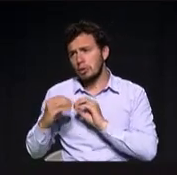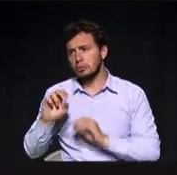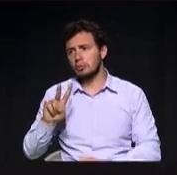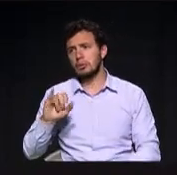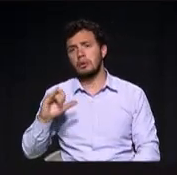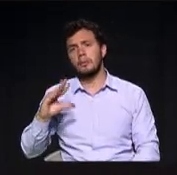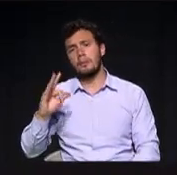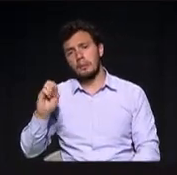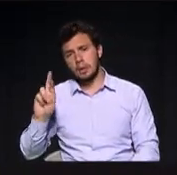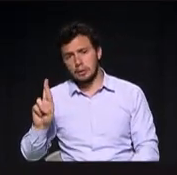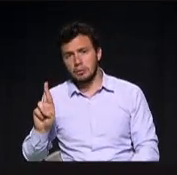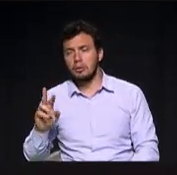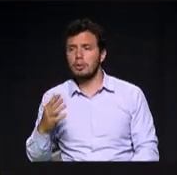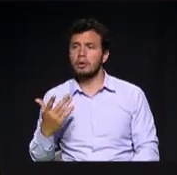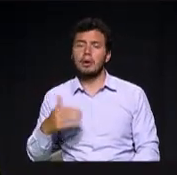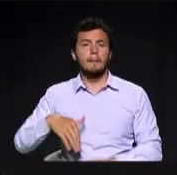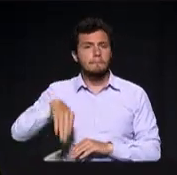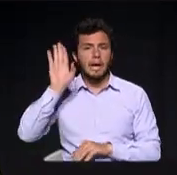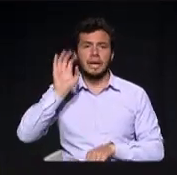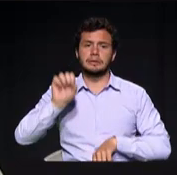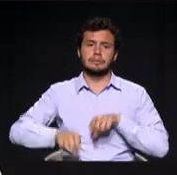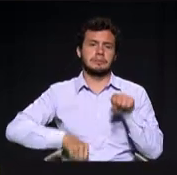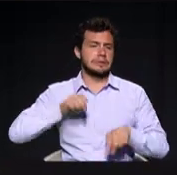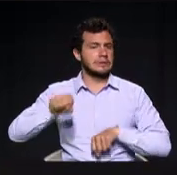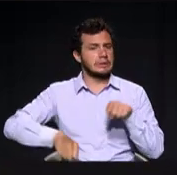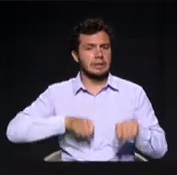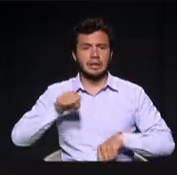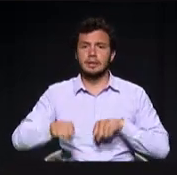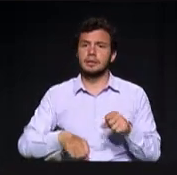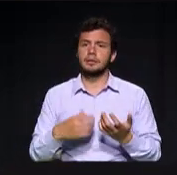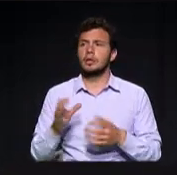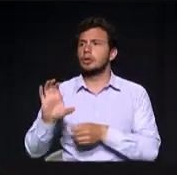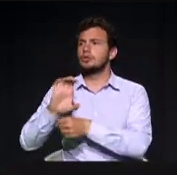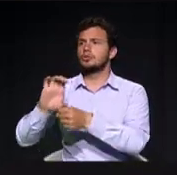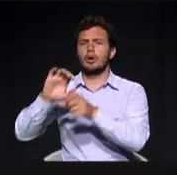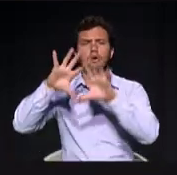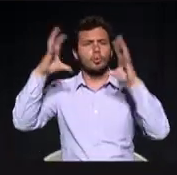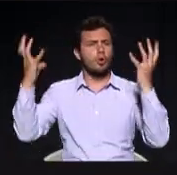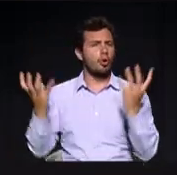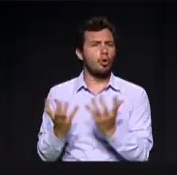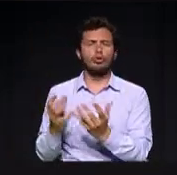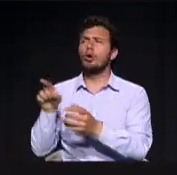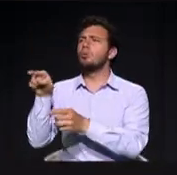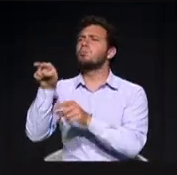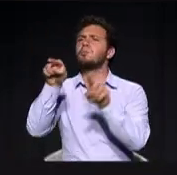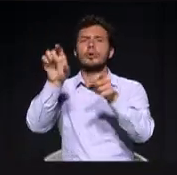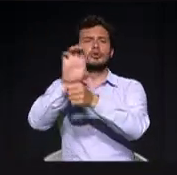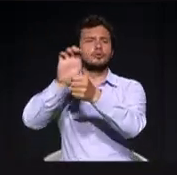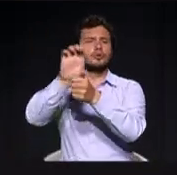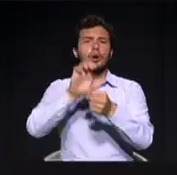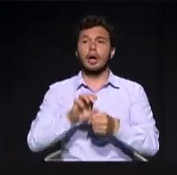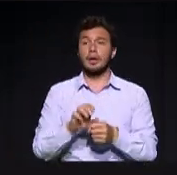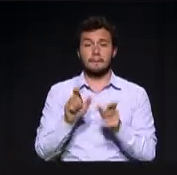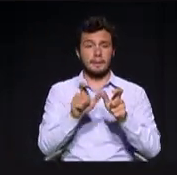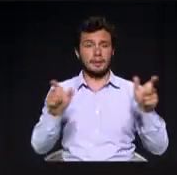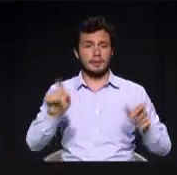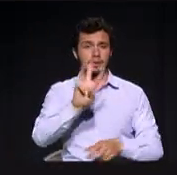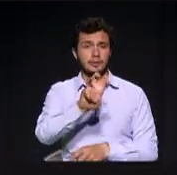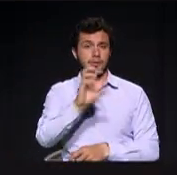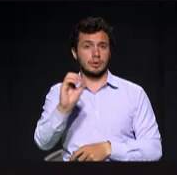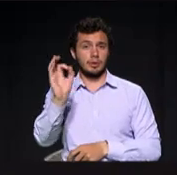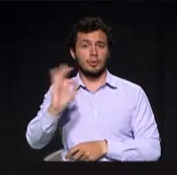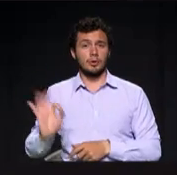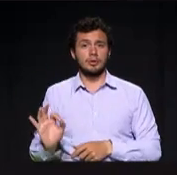mira el país esas ciudades del mundo que ya se está moviendo el 80 por ciento de la gente en bicicletas entonces